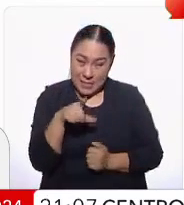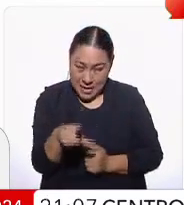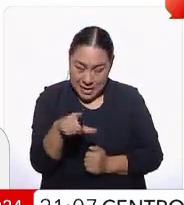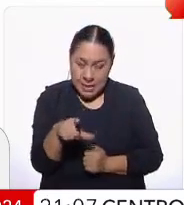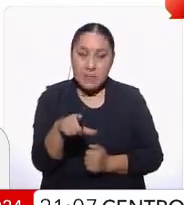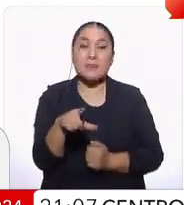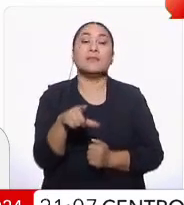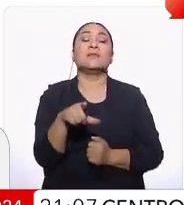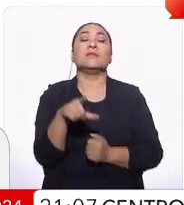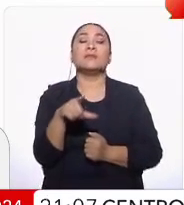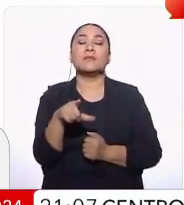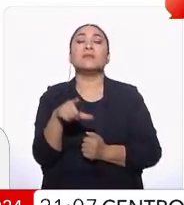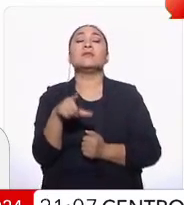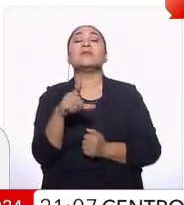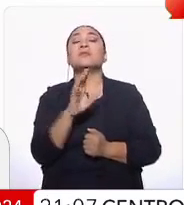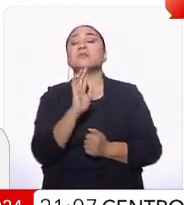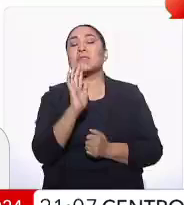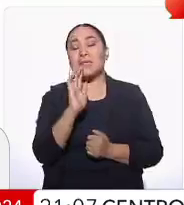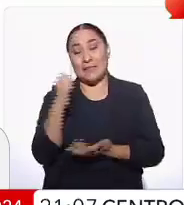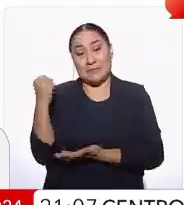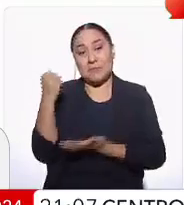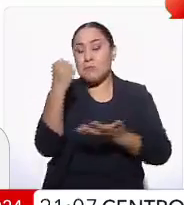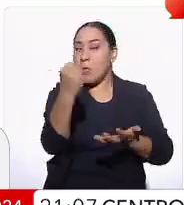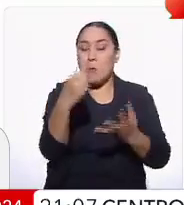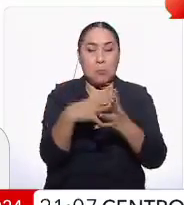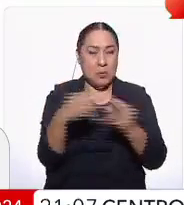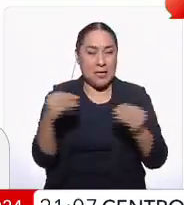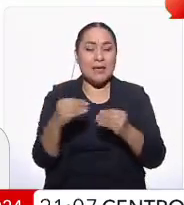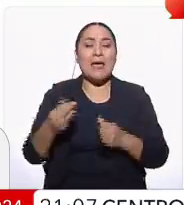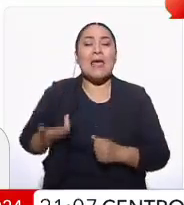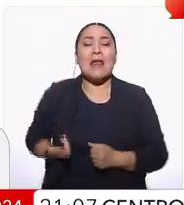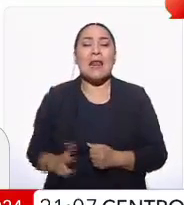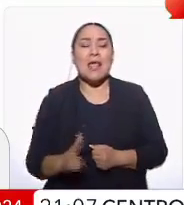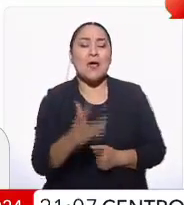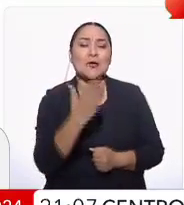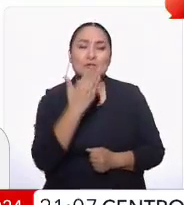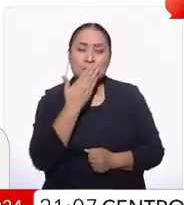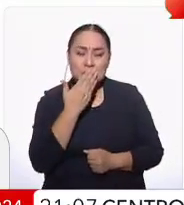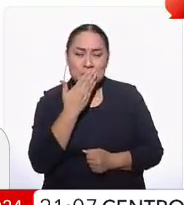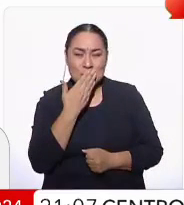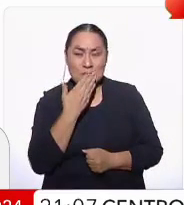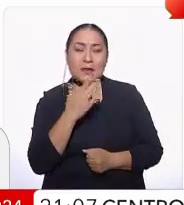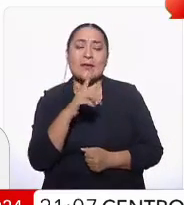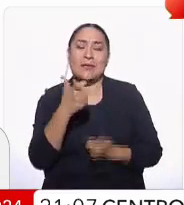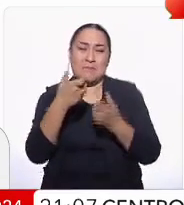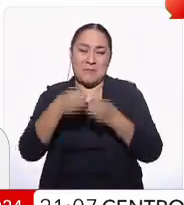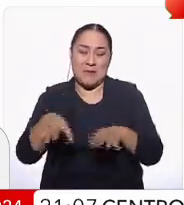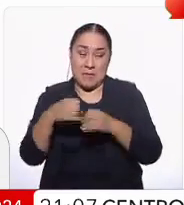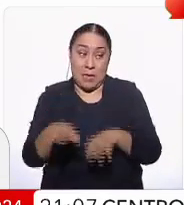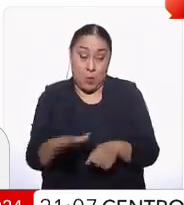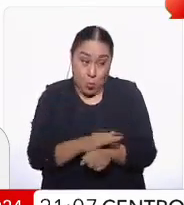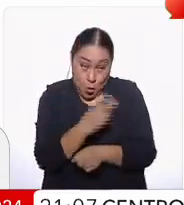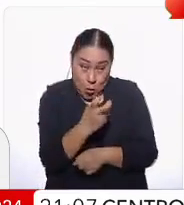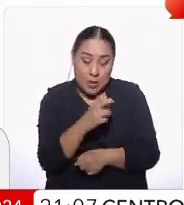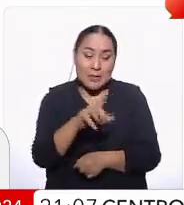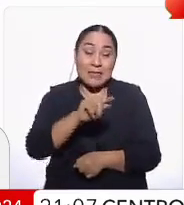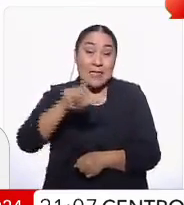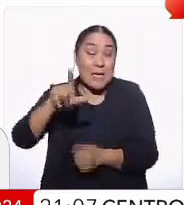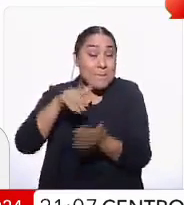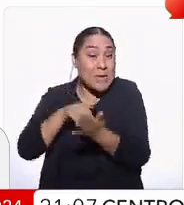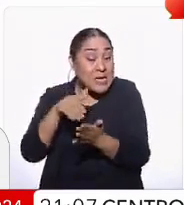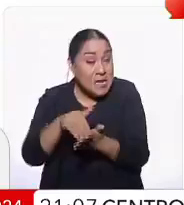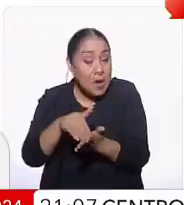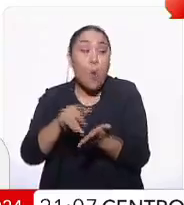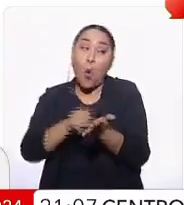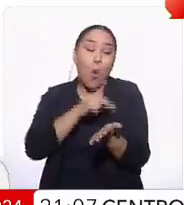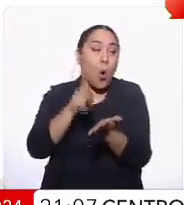se da la extinción del fideicomiso Río Sonora y revisión del remanente. Por eso esos 77 millones les